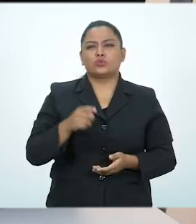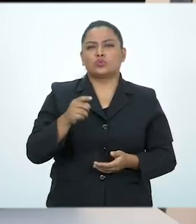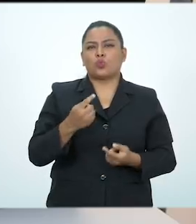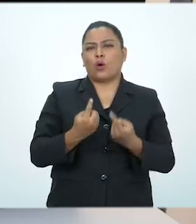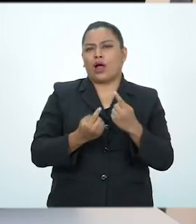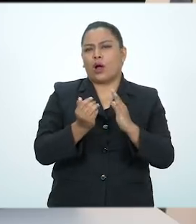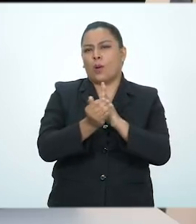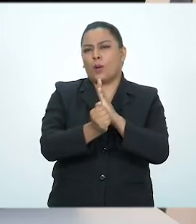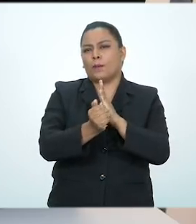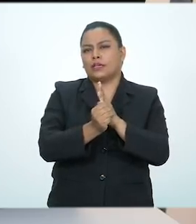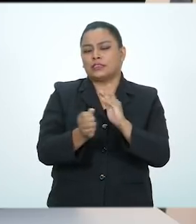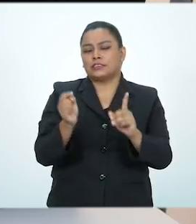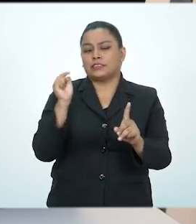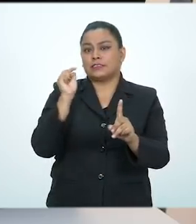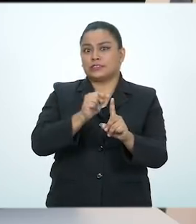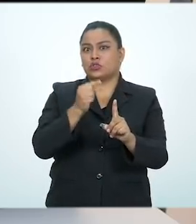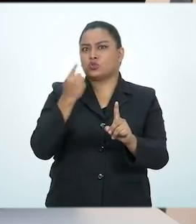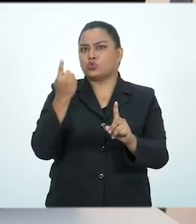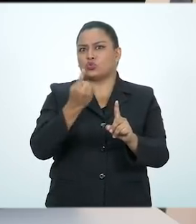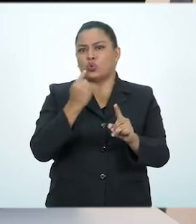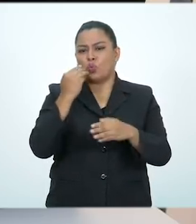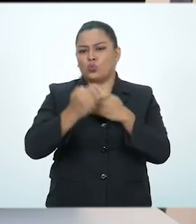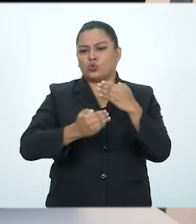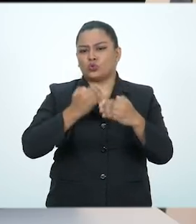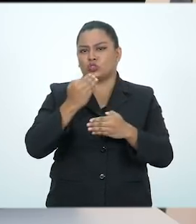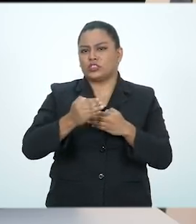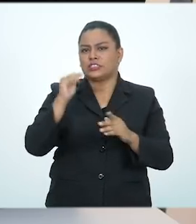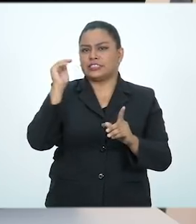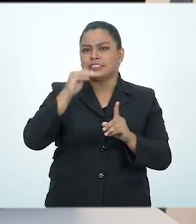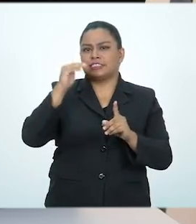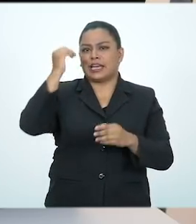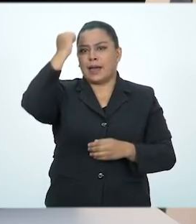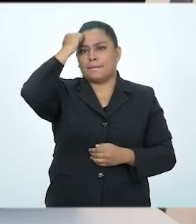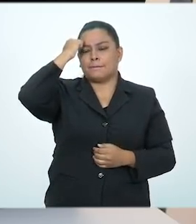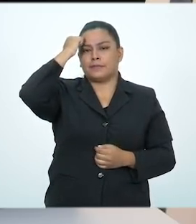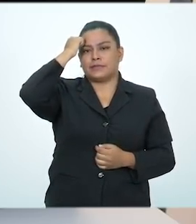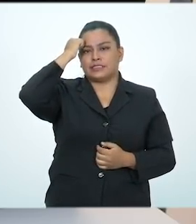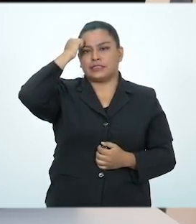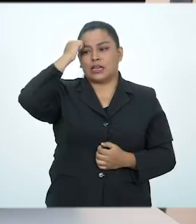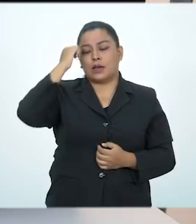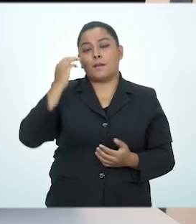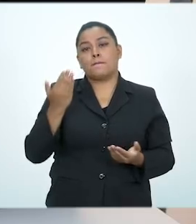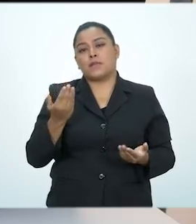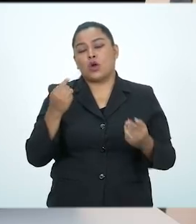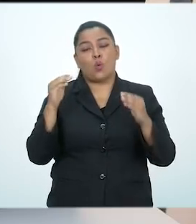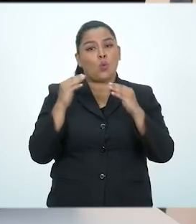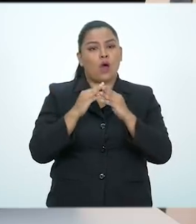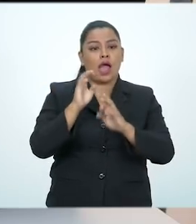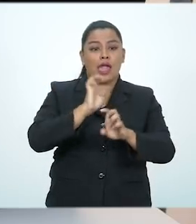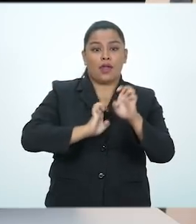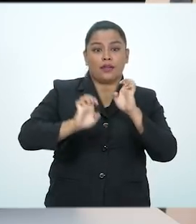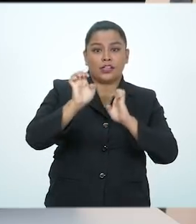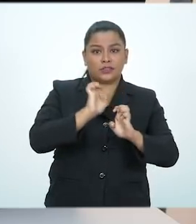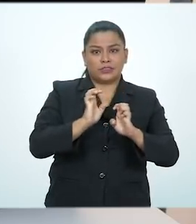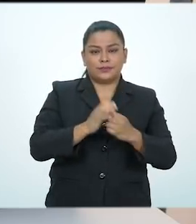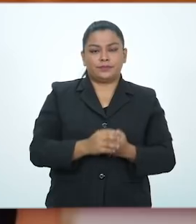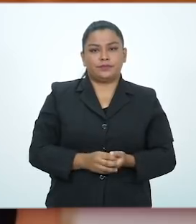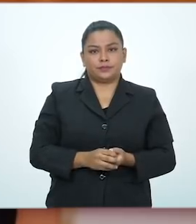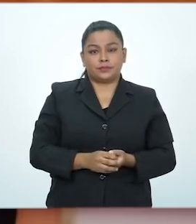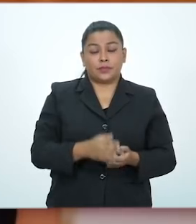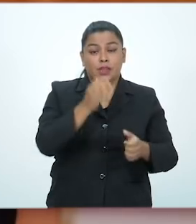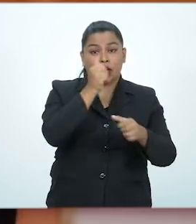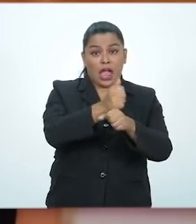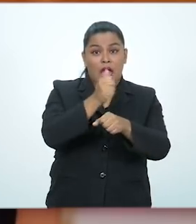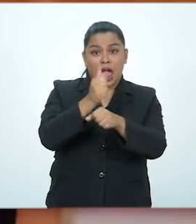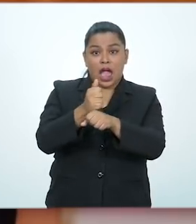que estas competencias orientan no solamente el proceso de enseñanza-aprendizaje, sino también la evaluación.